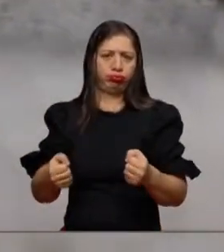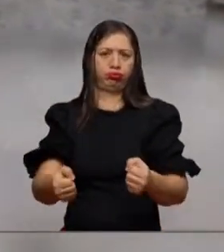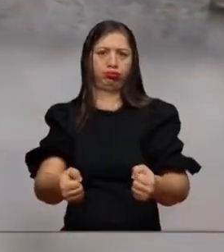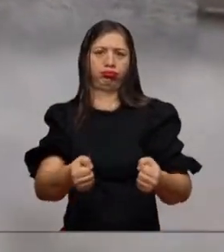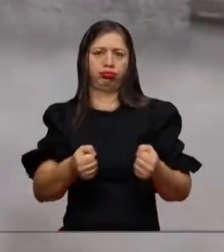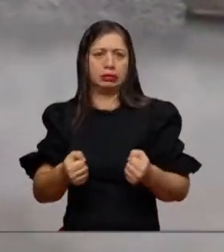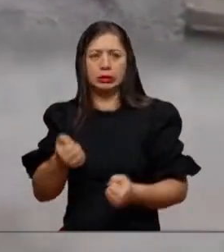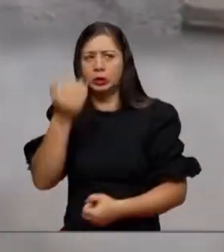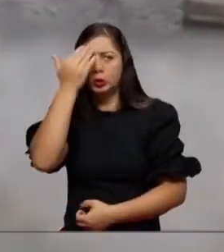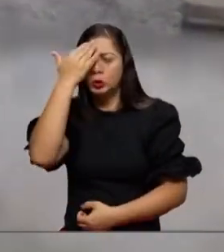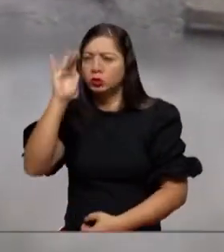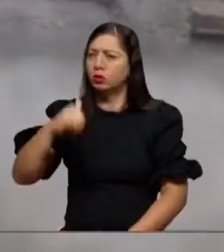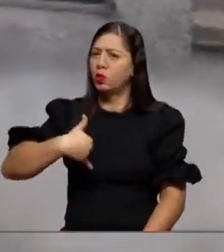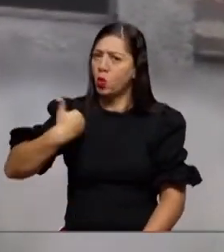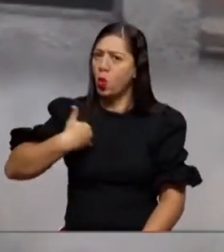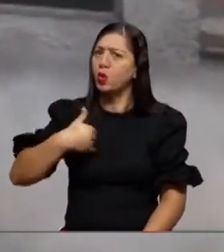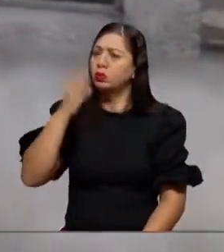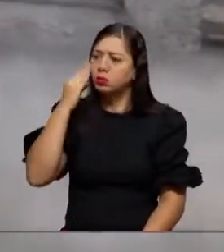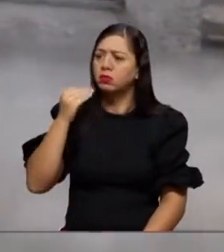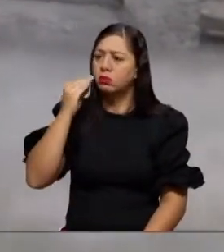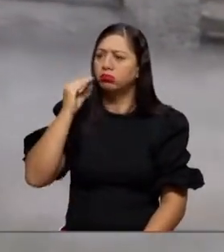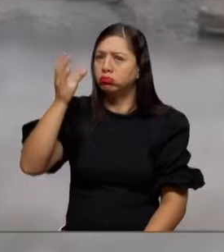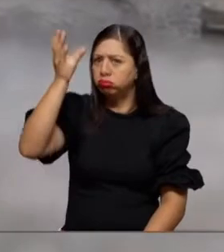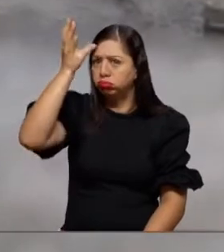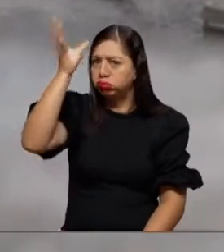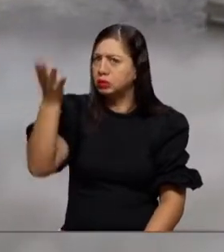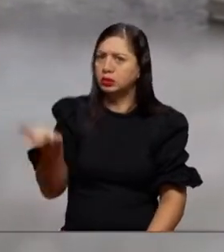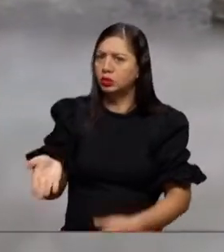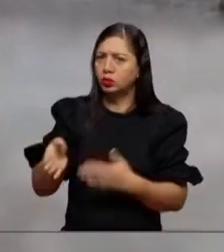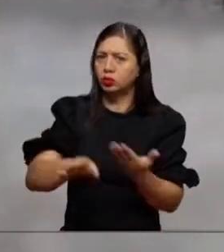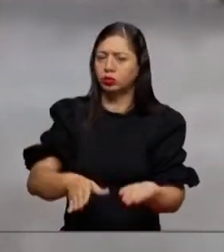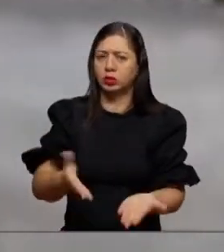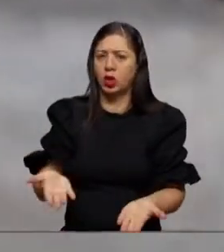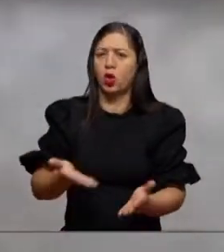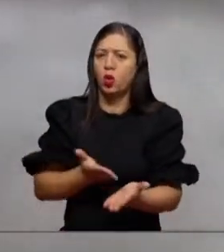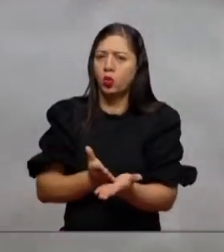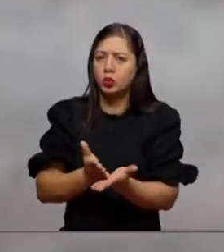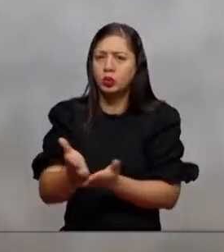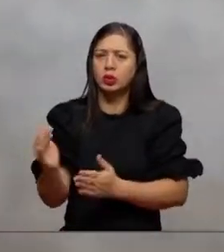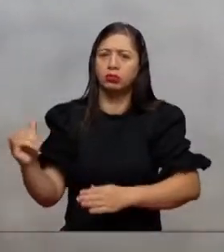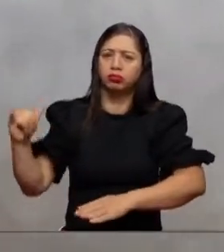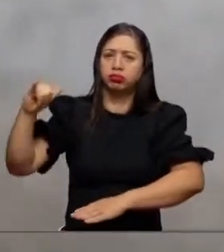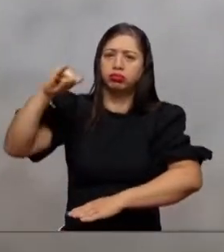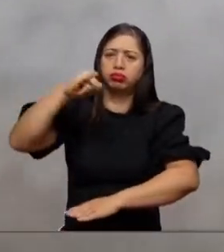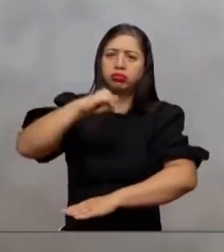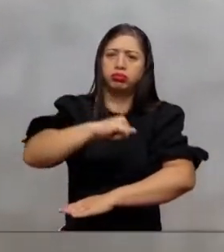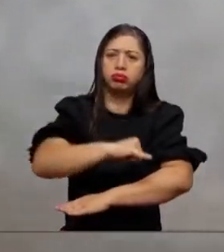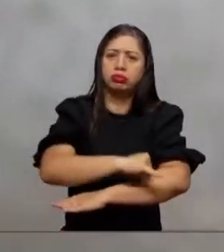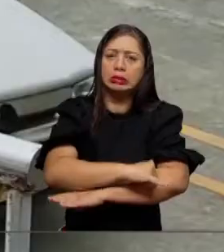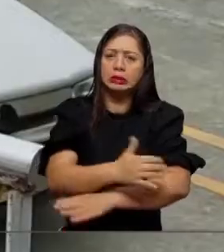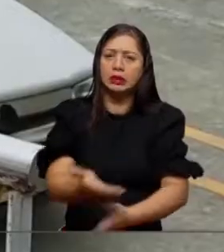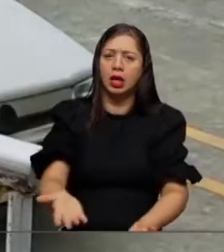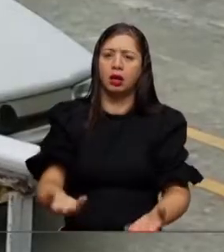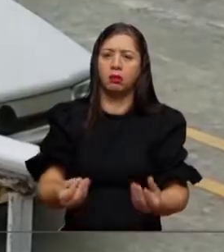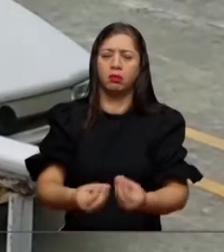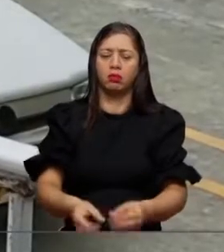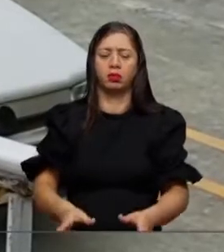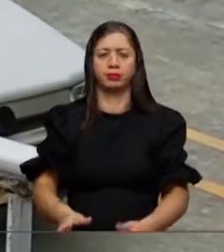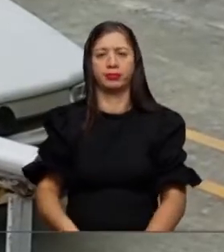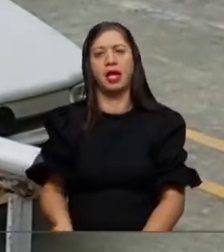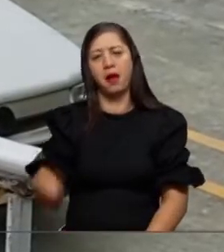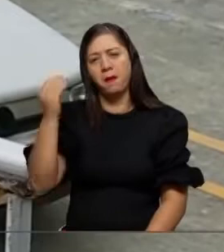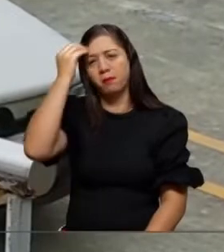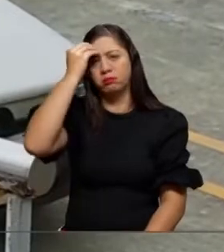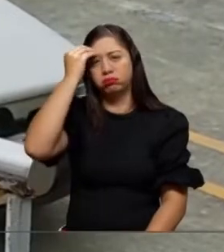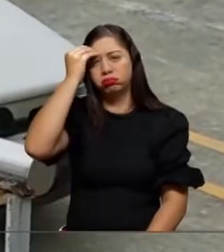explica por qué el joven y experimentado piloto ya no está con ellos para seguir surcando los cielos. Sí, el hombre estaba aspirando a